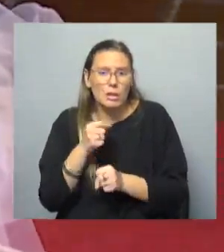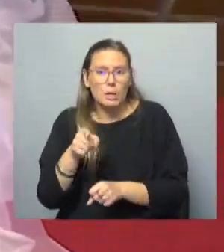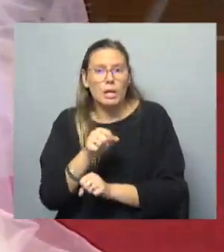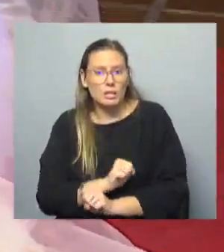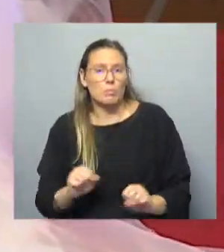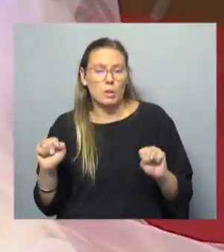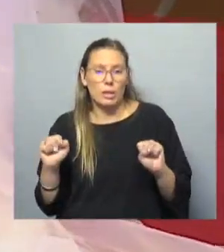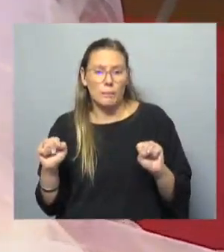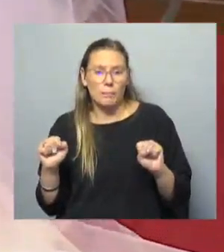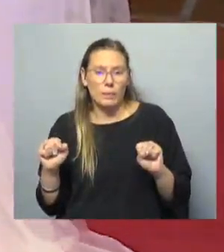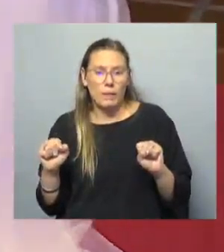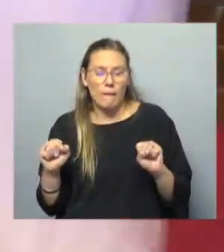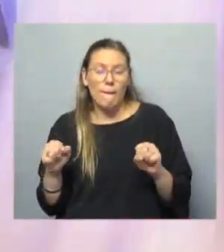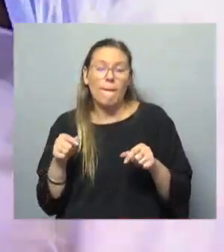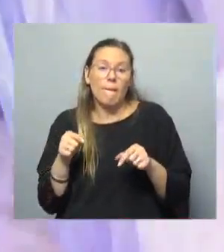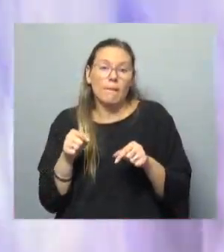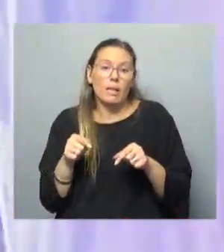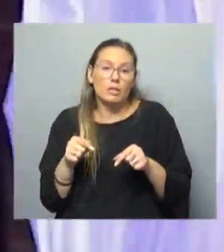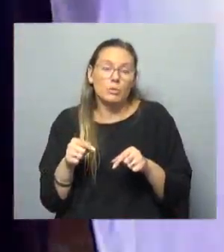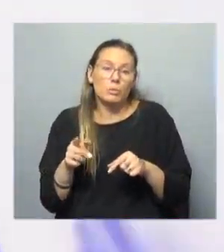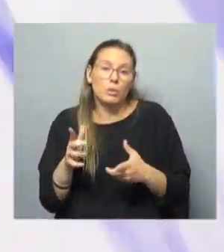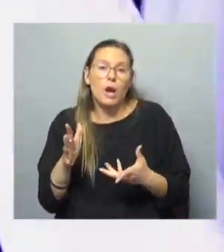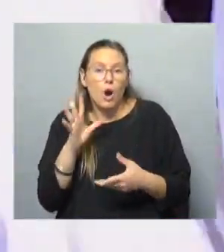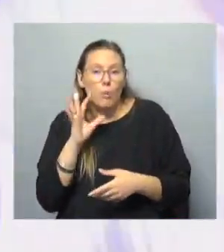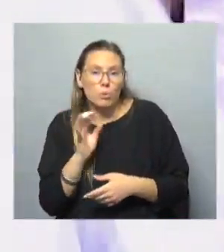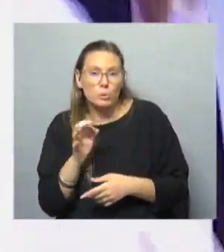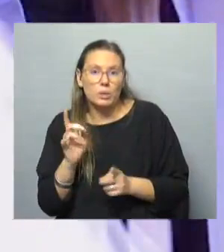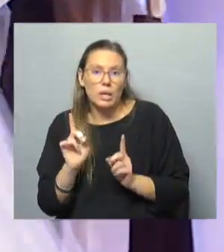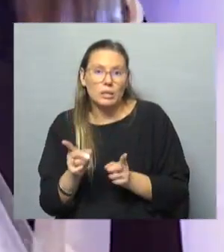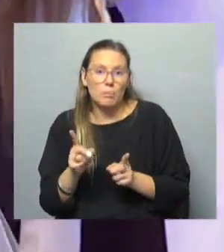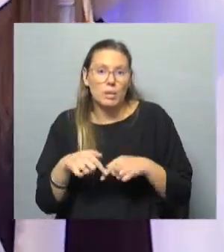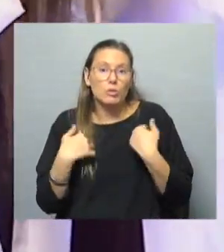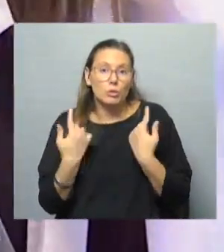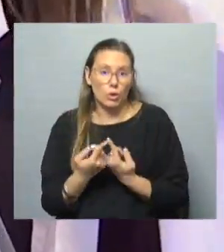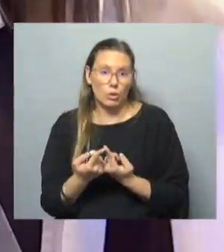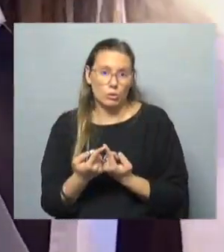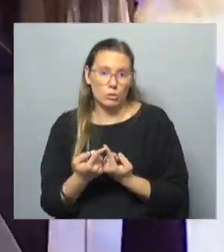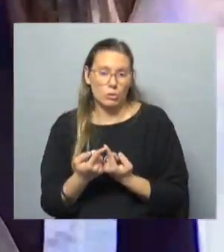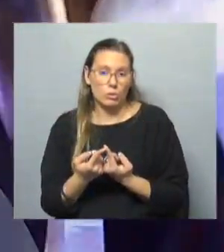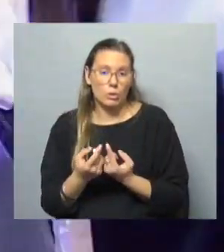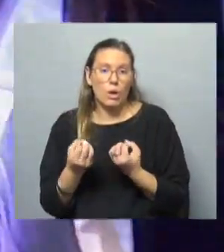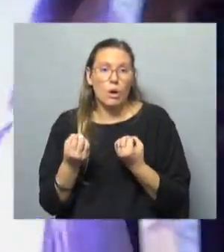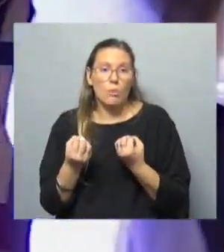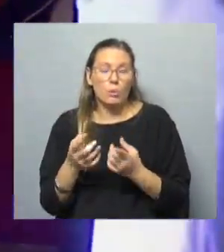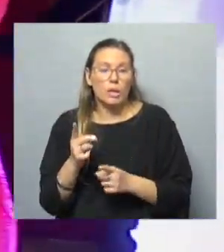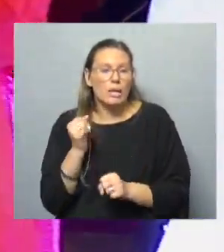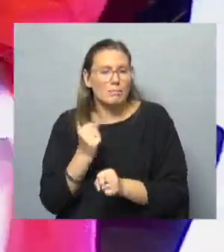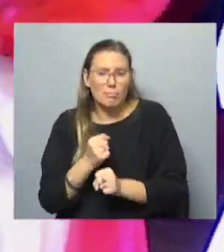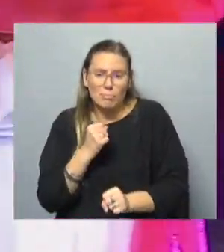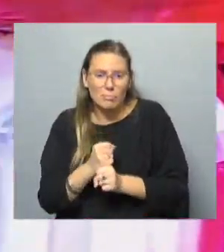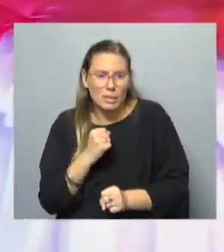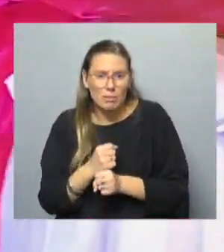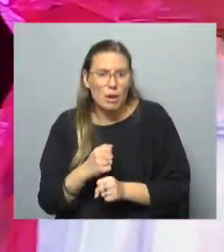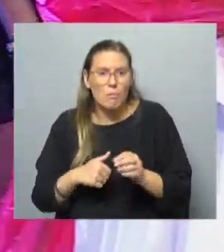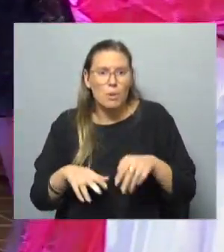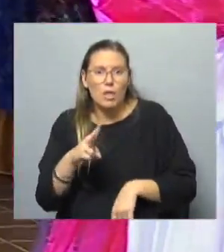sea posible. Y bueno, y eso es un gesto también que forma parte de esto entre todos, ¿no? Porque también ha trabajado más